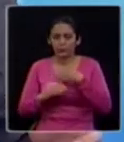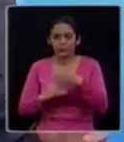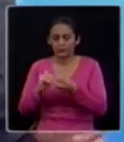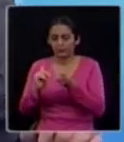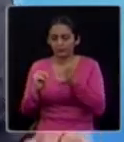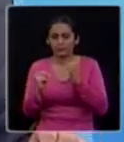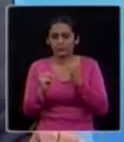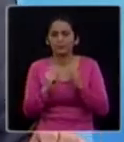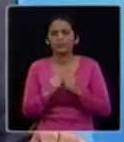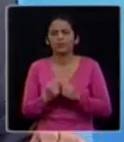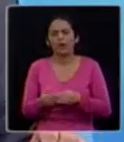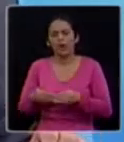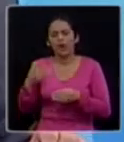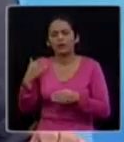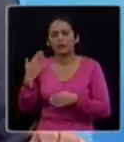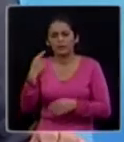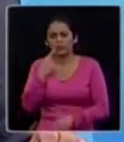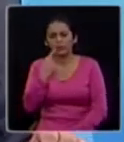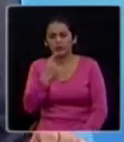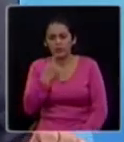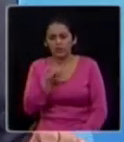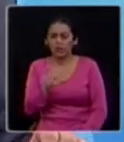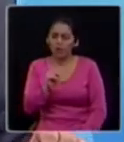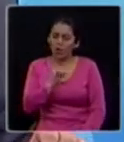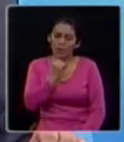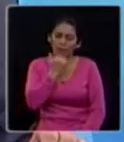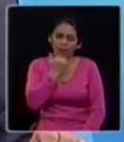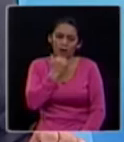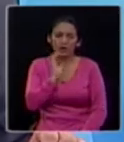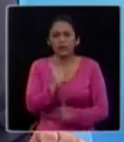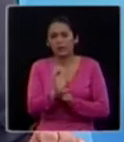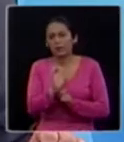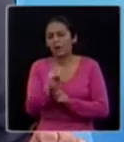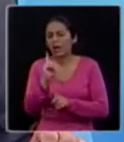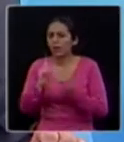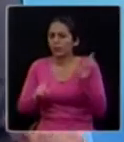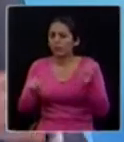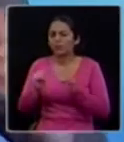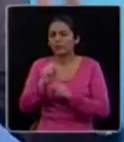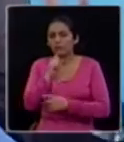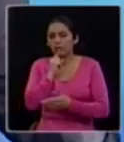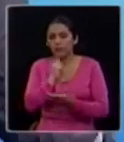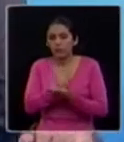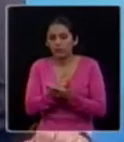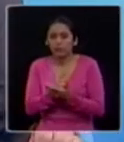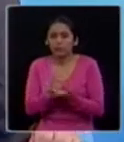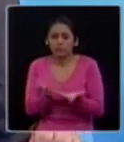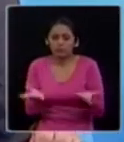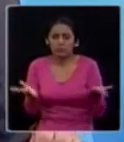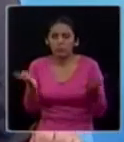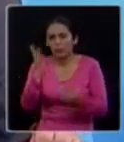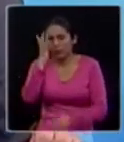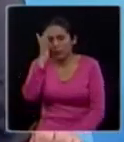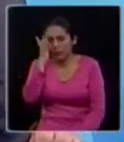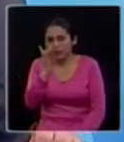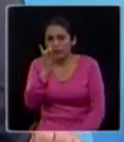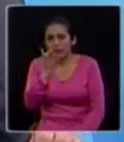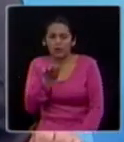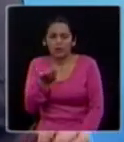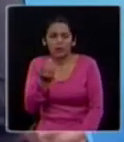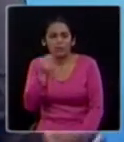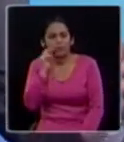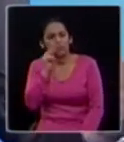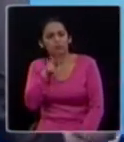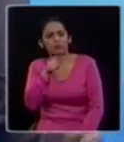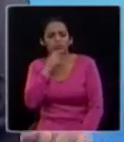de coyuntura este momento en que yo presente críticas incluso a nuestra labor. Creo que a partir de la crítica nosotros podemos crecer. Y he sido crítico desde el inicio